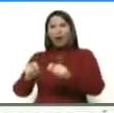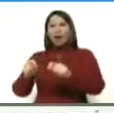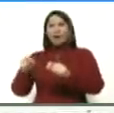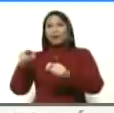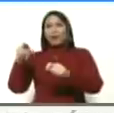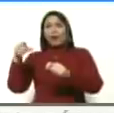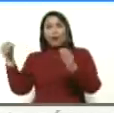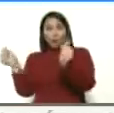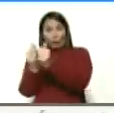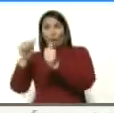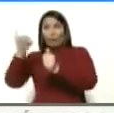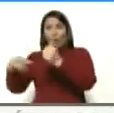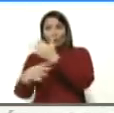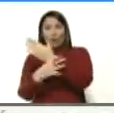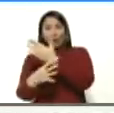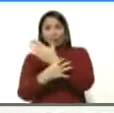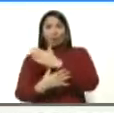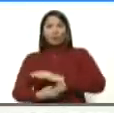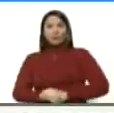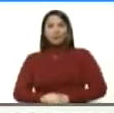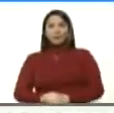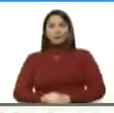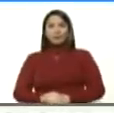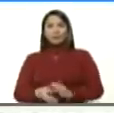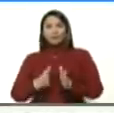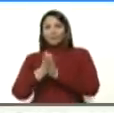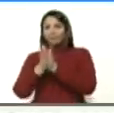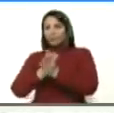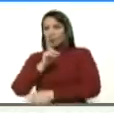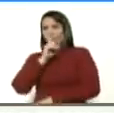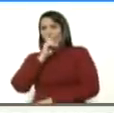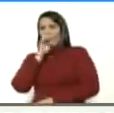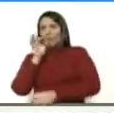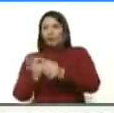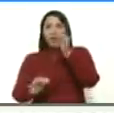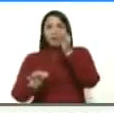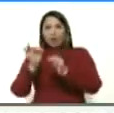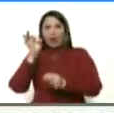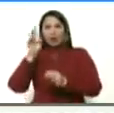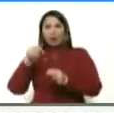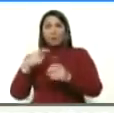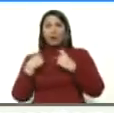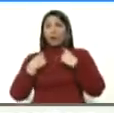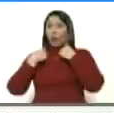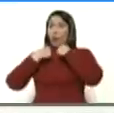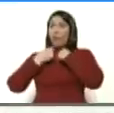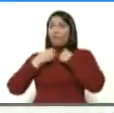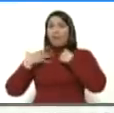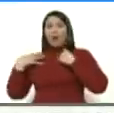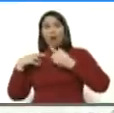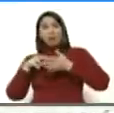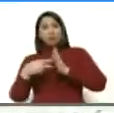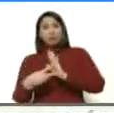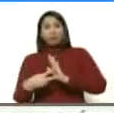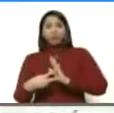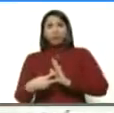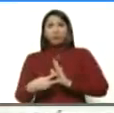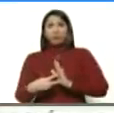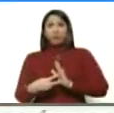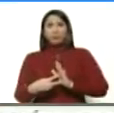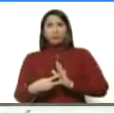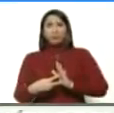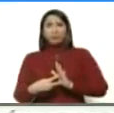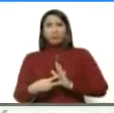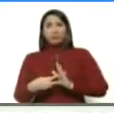Guaidó, en colusión con abogados de cuello blanco que representan